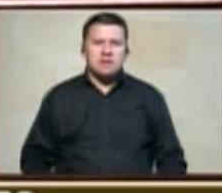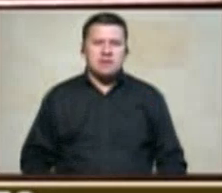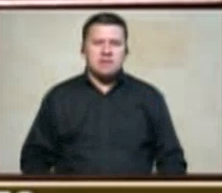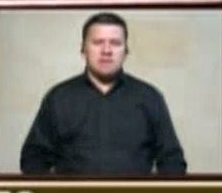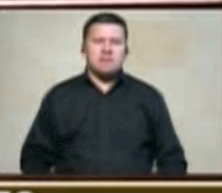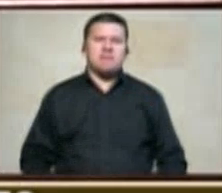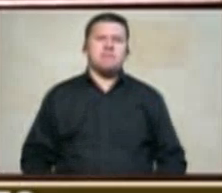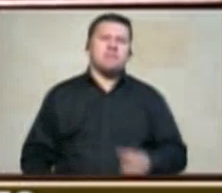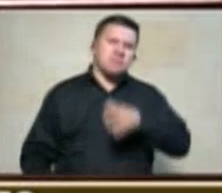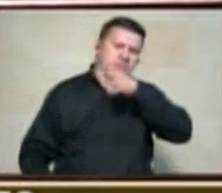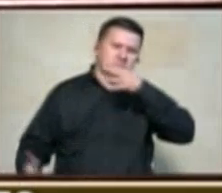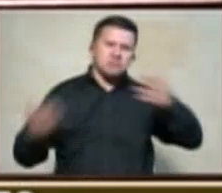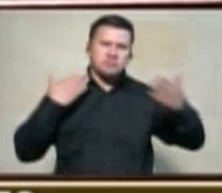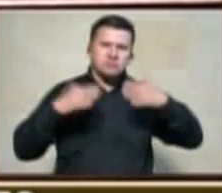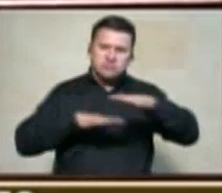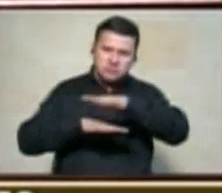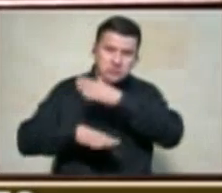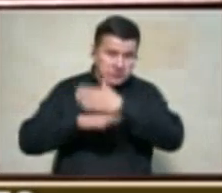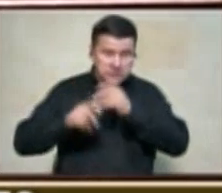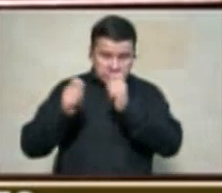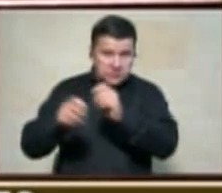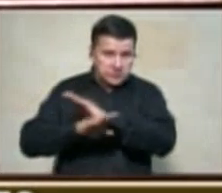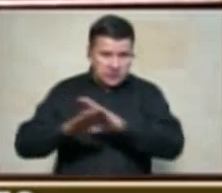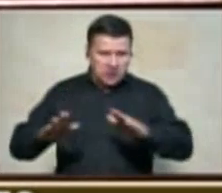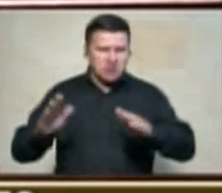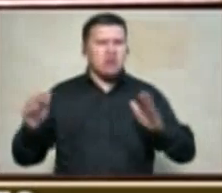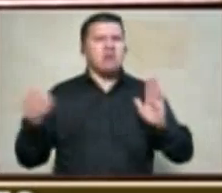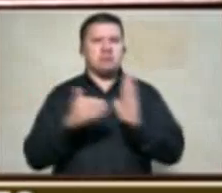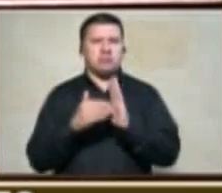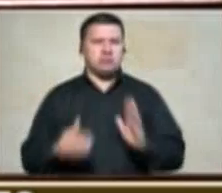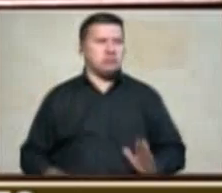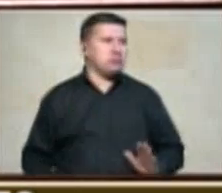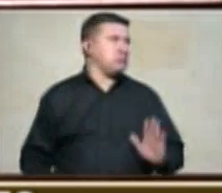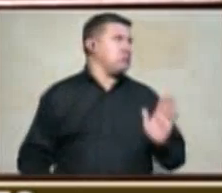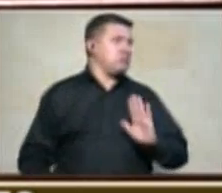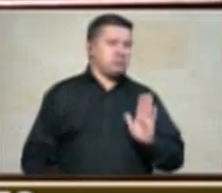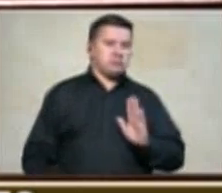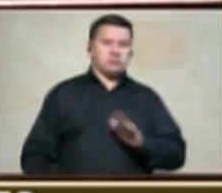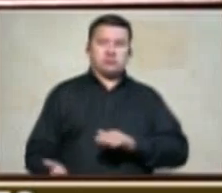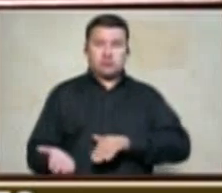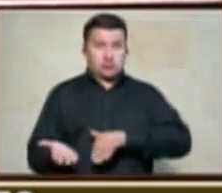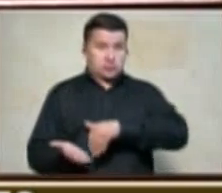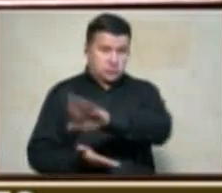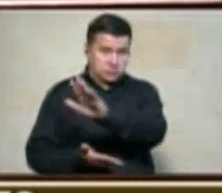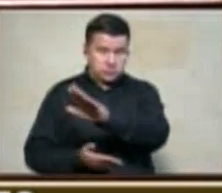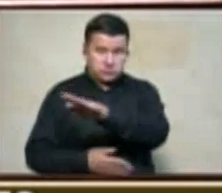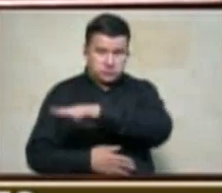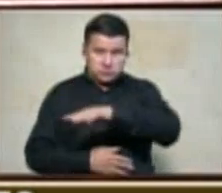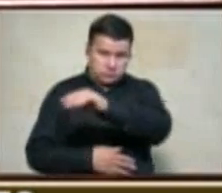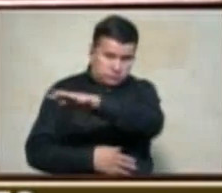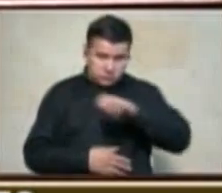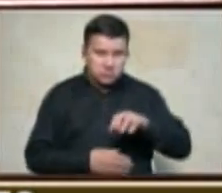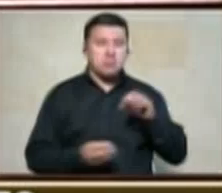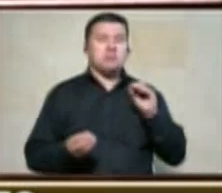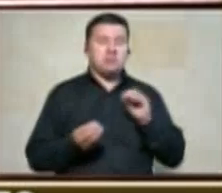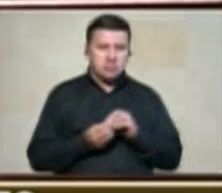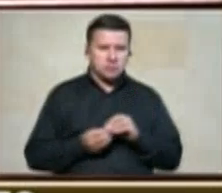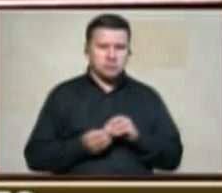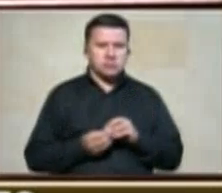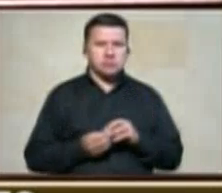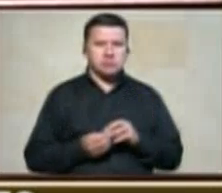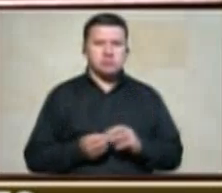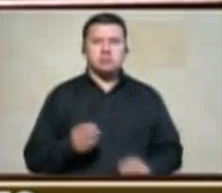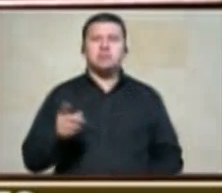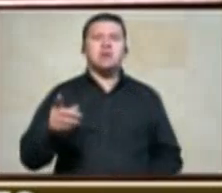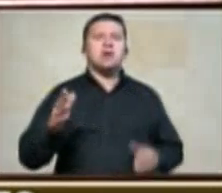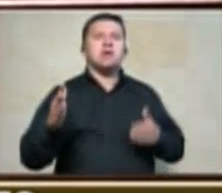Denuncias contra campesinos restituidos. Ahora, no solamente los sacaron a correr, les quitaron sus tierras, sino ahora